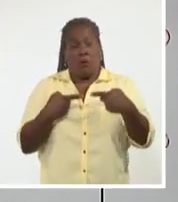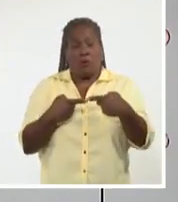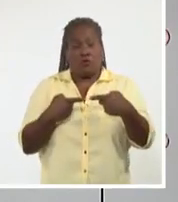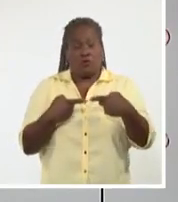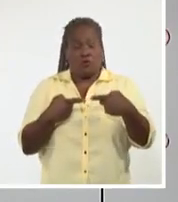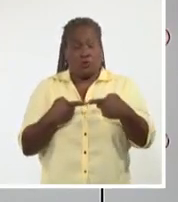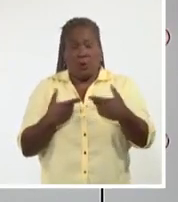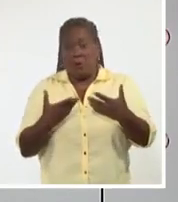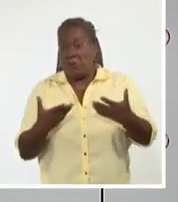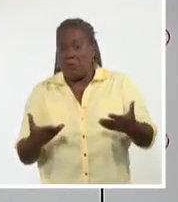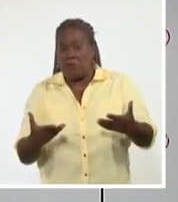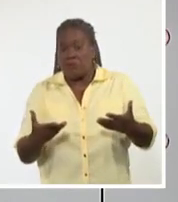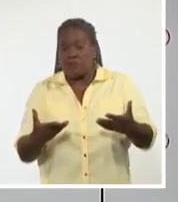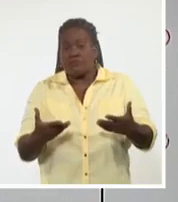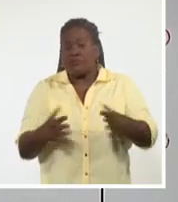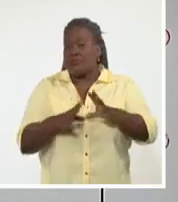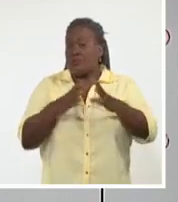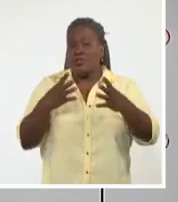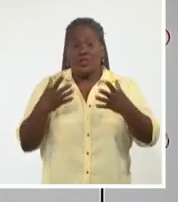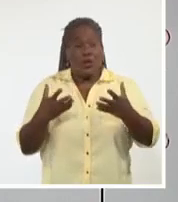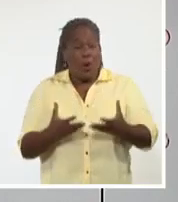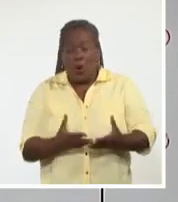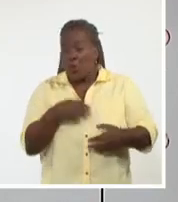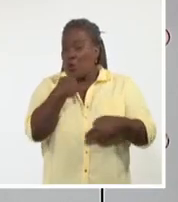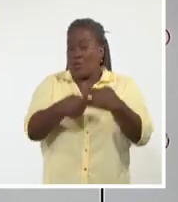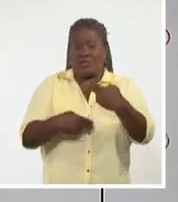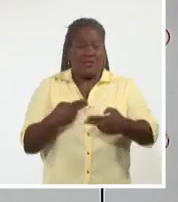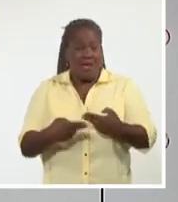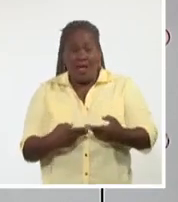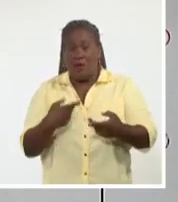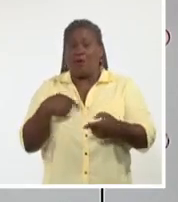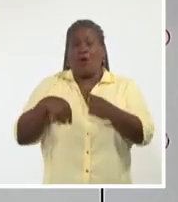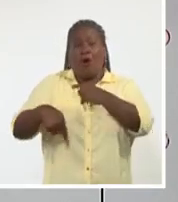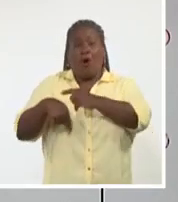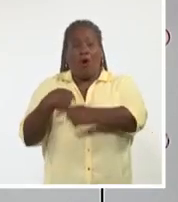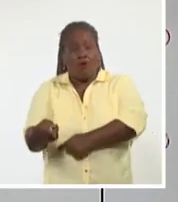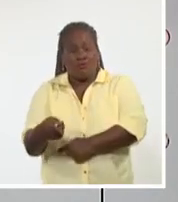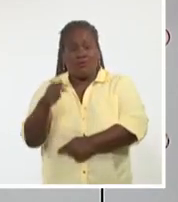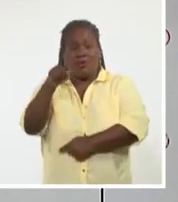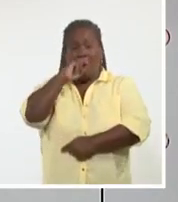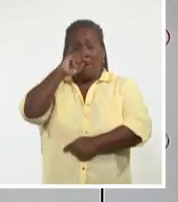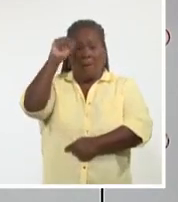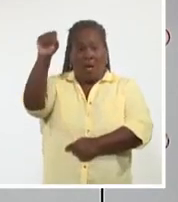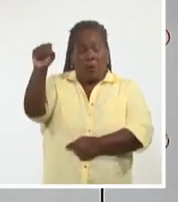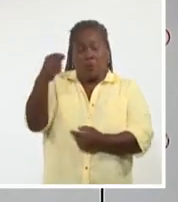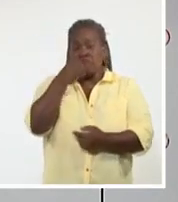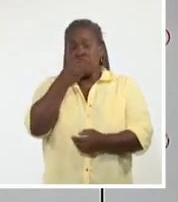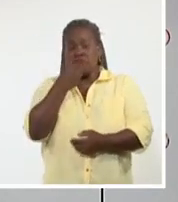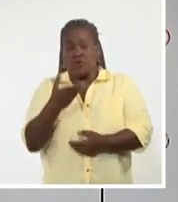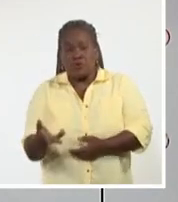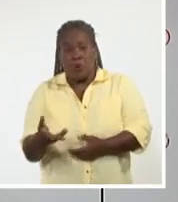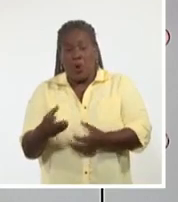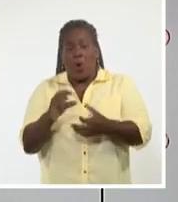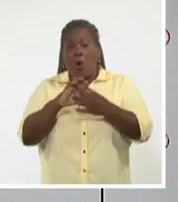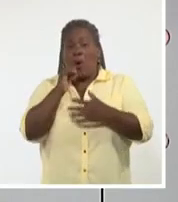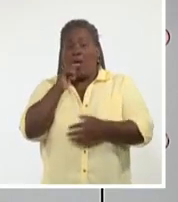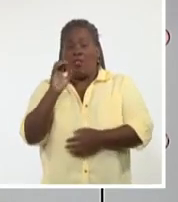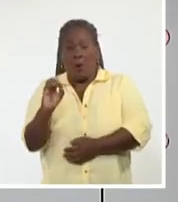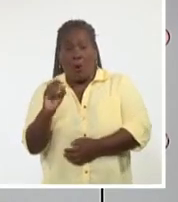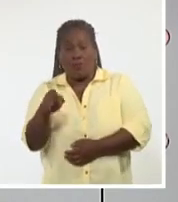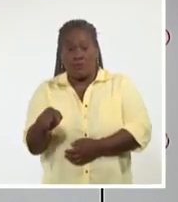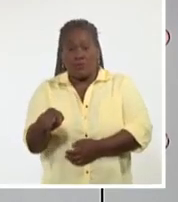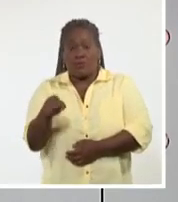factura todo el sistema de saboteo al gobierno de maduro la política de máxima presión de wide o el desencanto